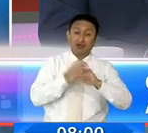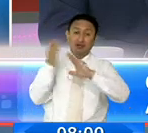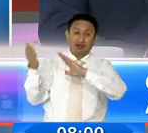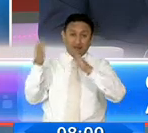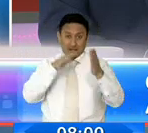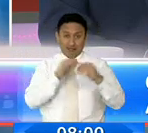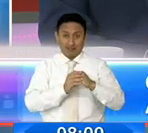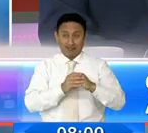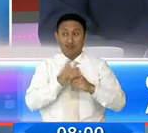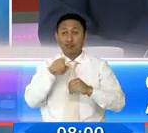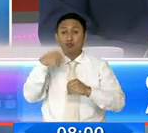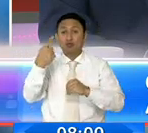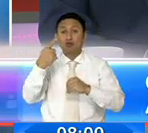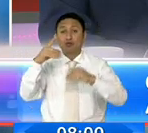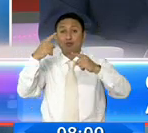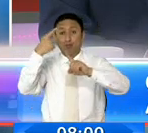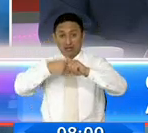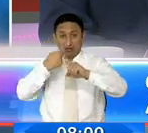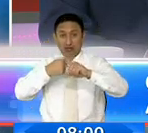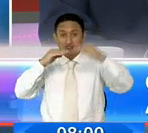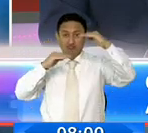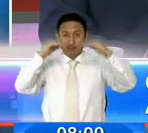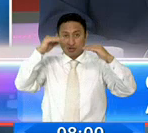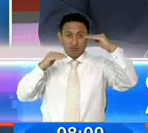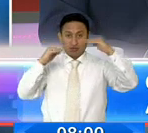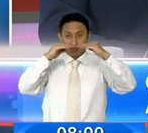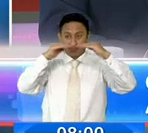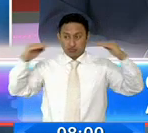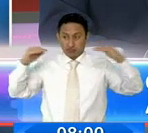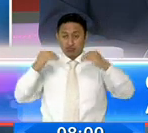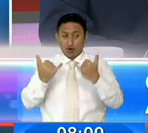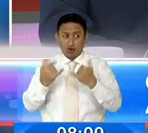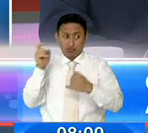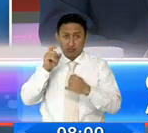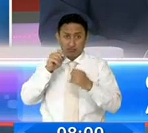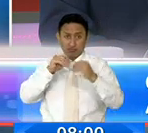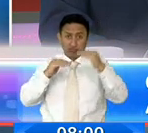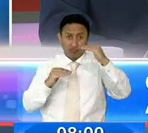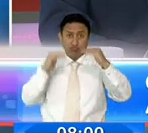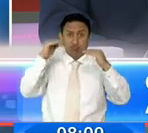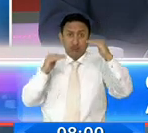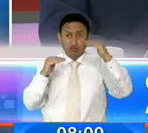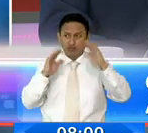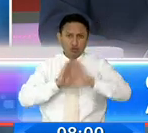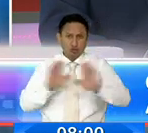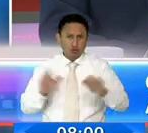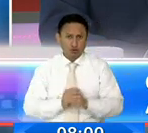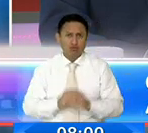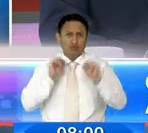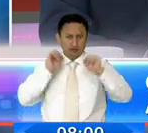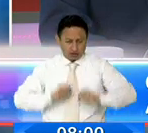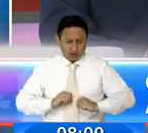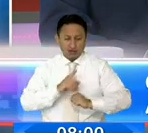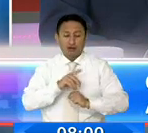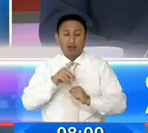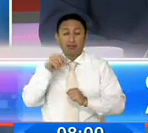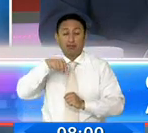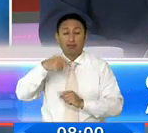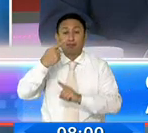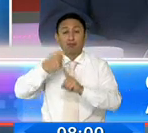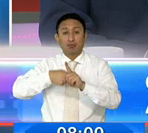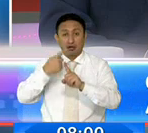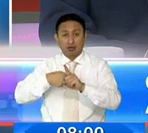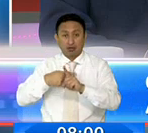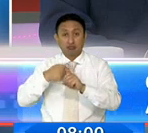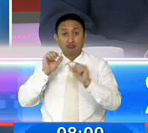se ajusta. Pero en este momento nosotros vemos que no hay necesidad del ajuste. Siguen prevaleciendo en el mercado, y quiero